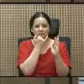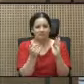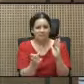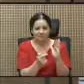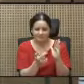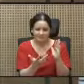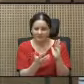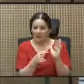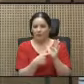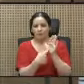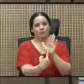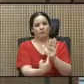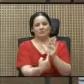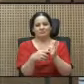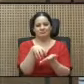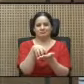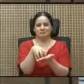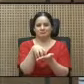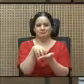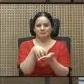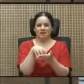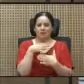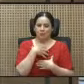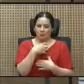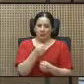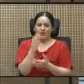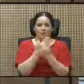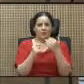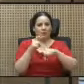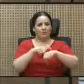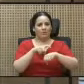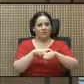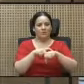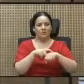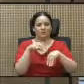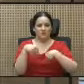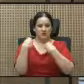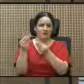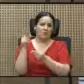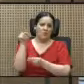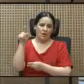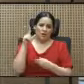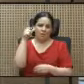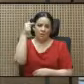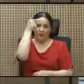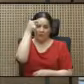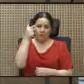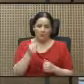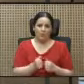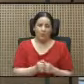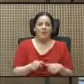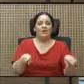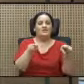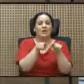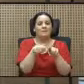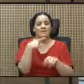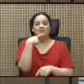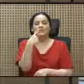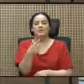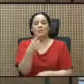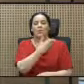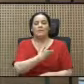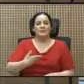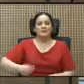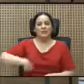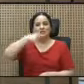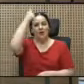en duda la confianza que en algún momento se ha puesto en el gobierno. También anunció el presidente Alvarado